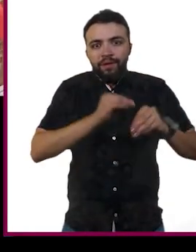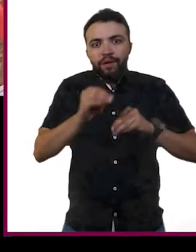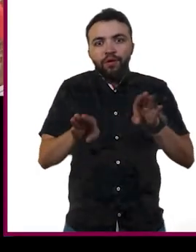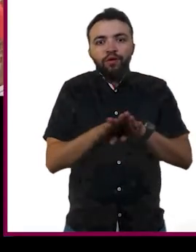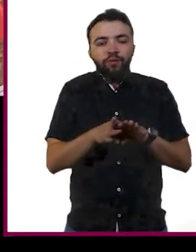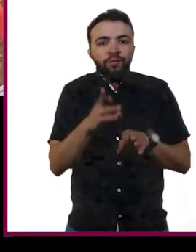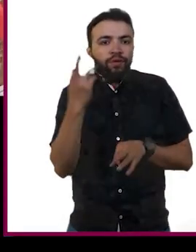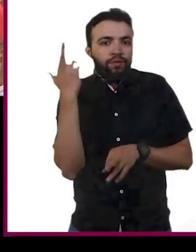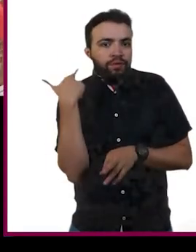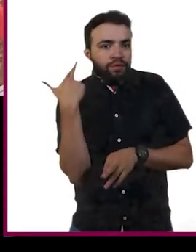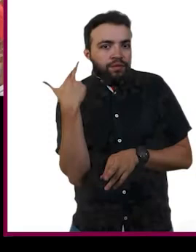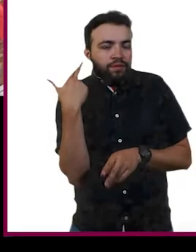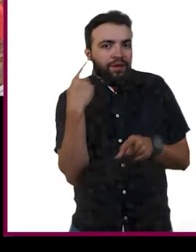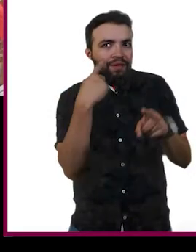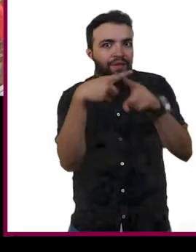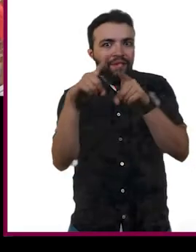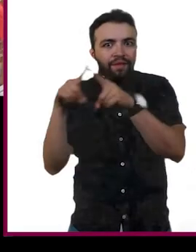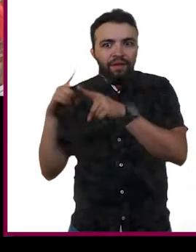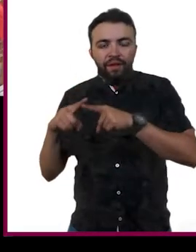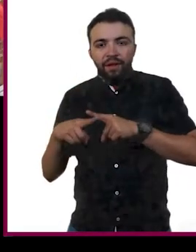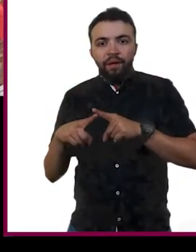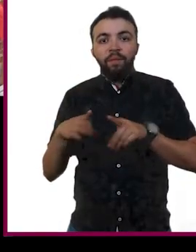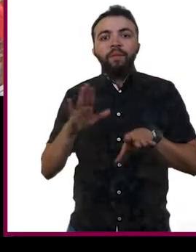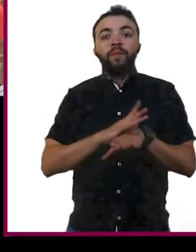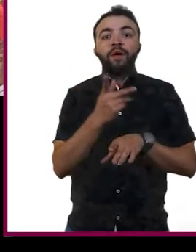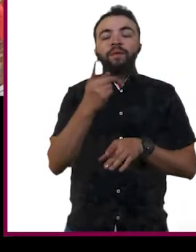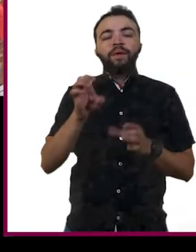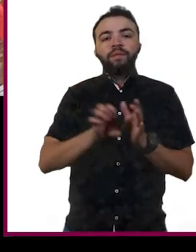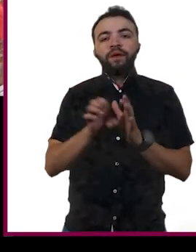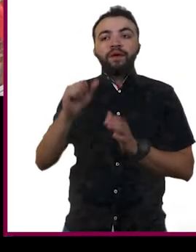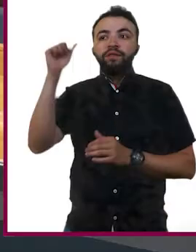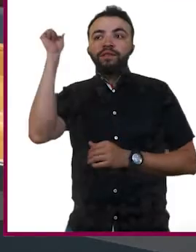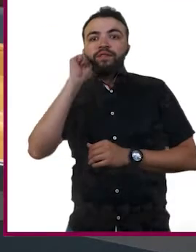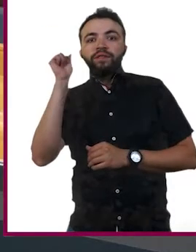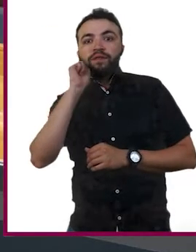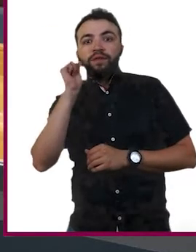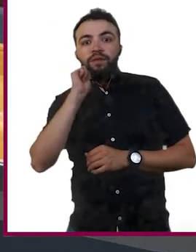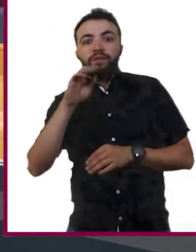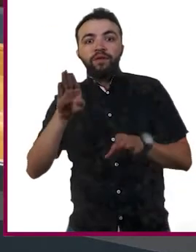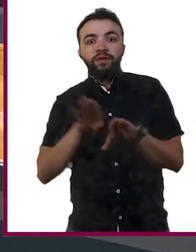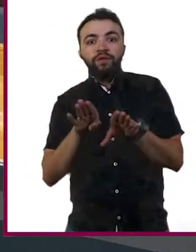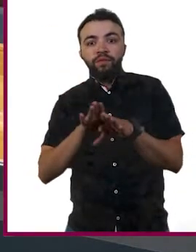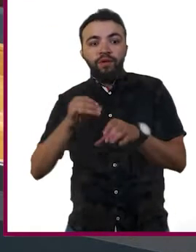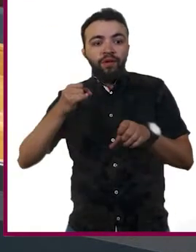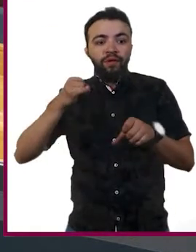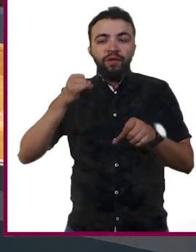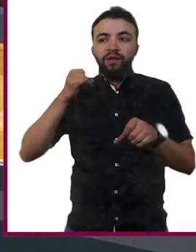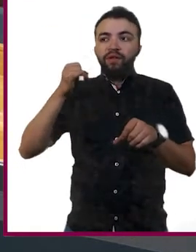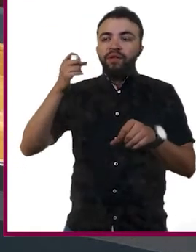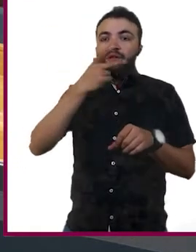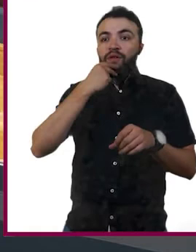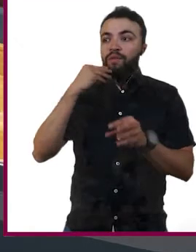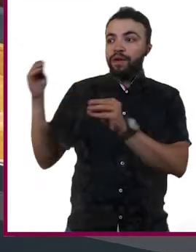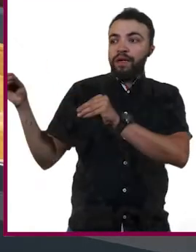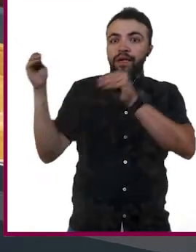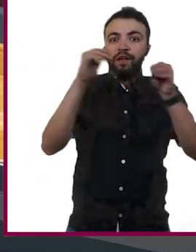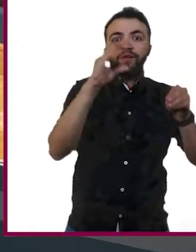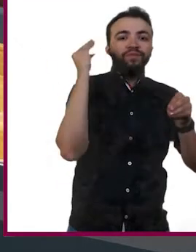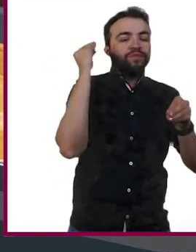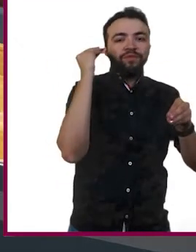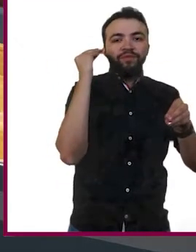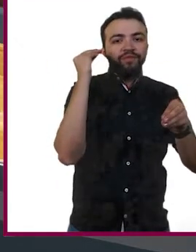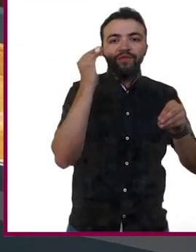para oír cómo suena, porque no siempre se tiene a un músico, a un intérprete a la mano, ¿no? Sí, no. Entonces, sí